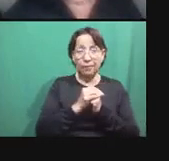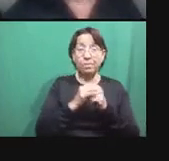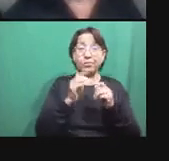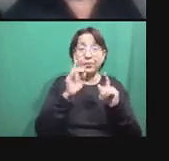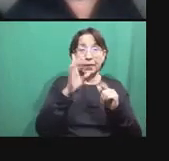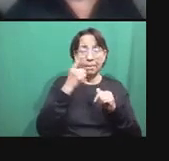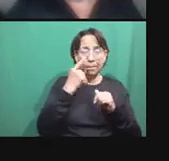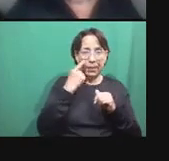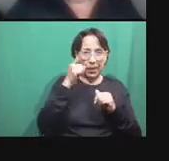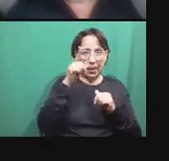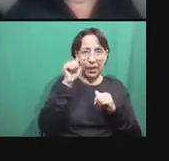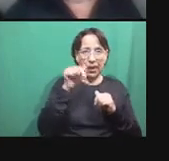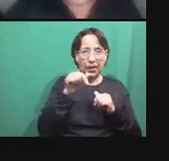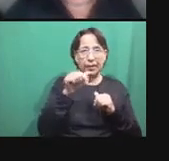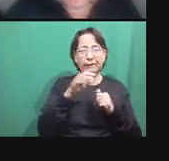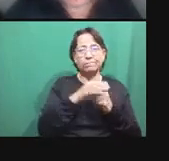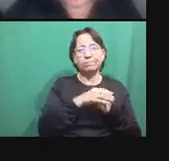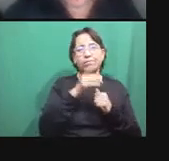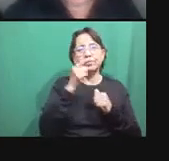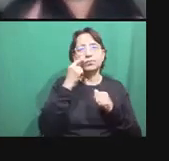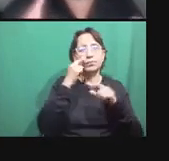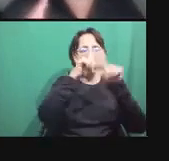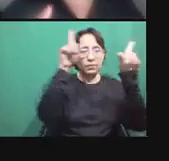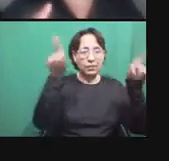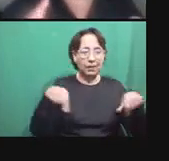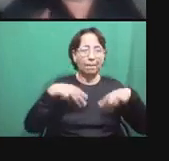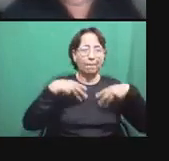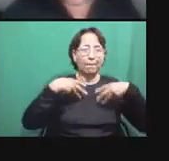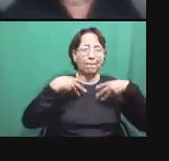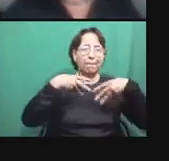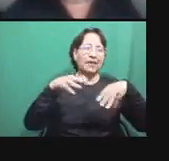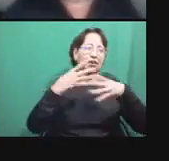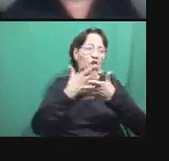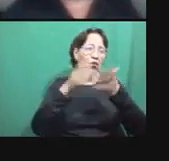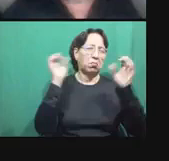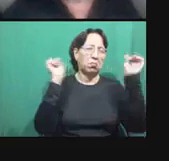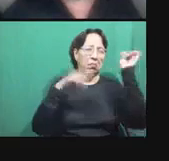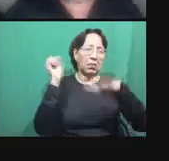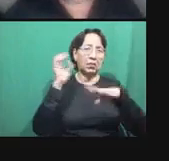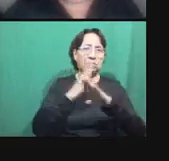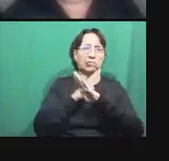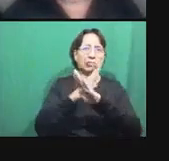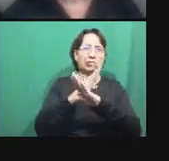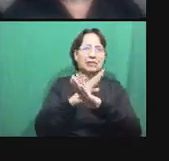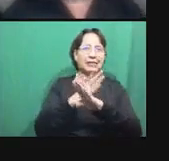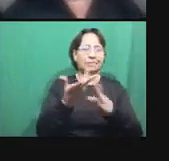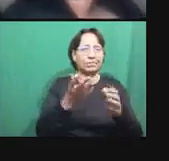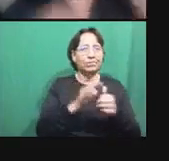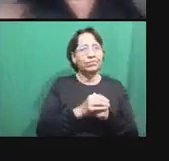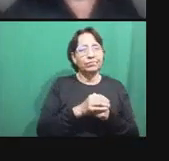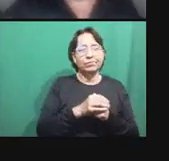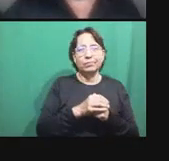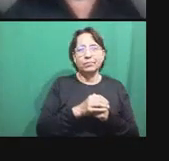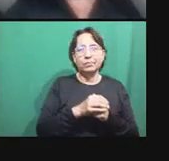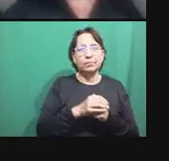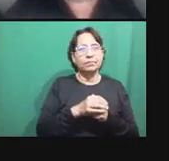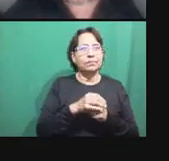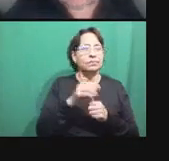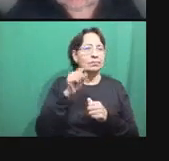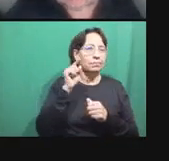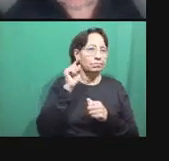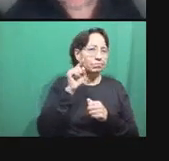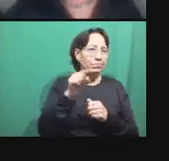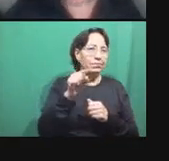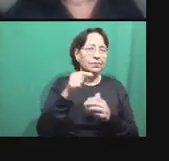de las afectaciones, de las marchas, es igual de importante borrar toda esa estética que ya costó